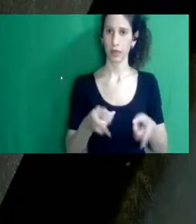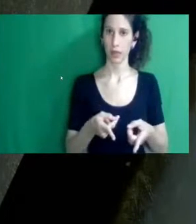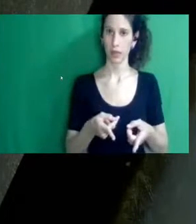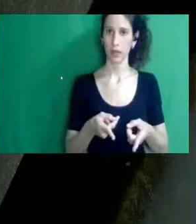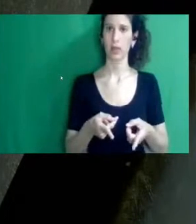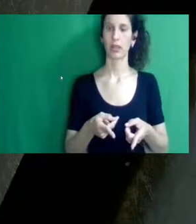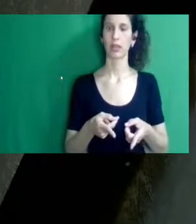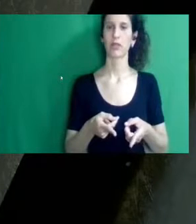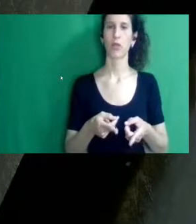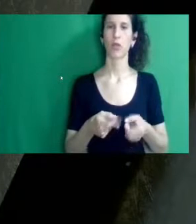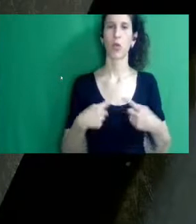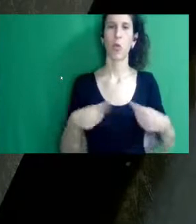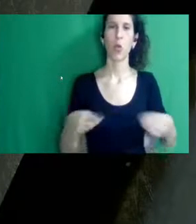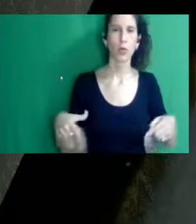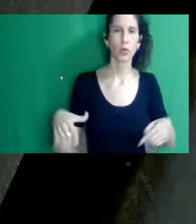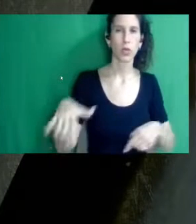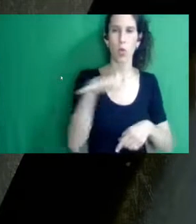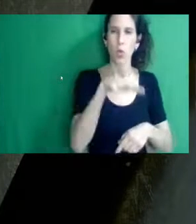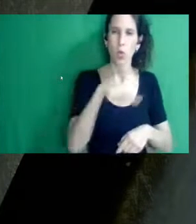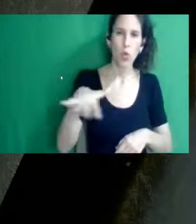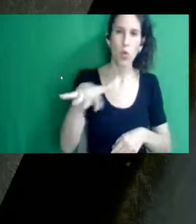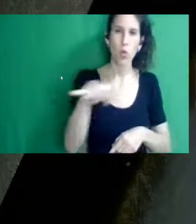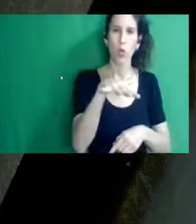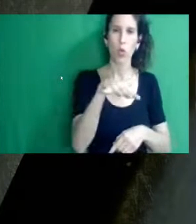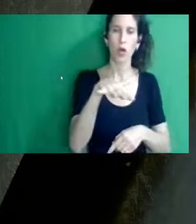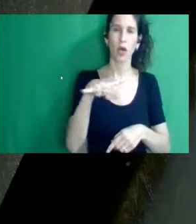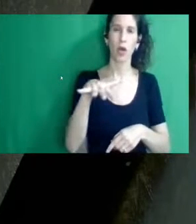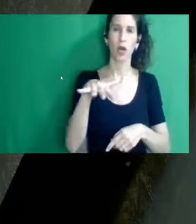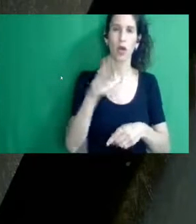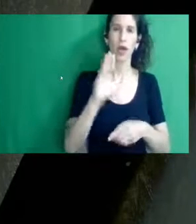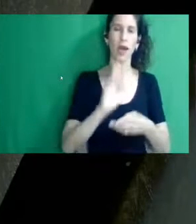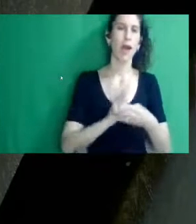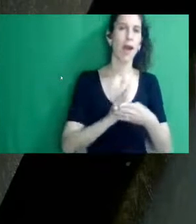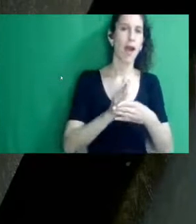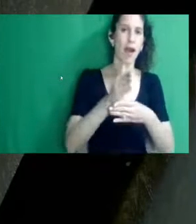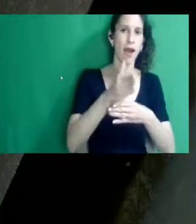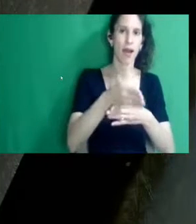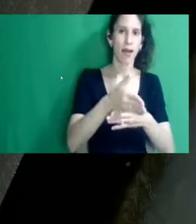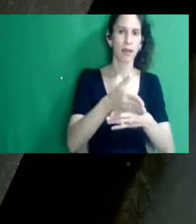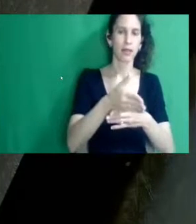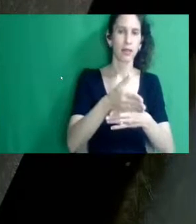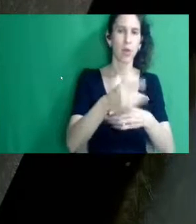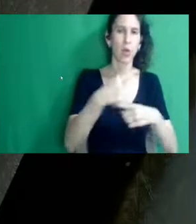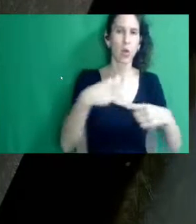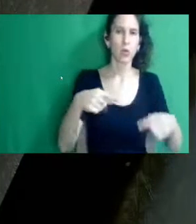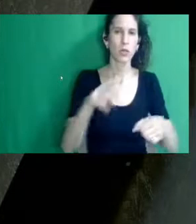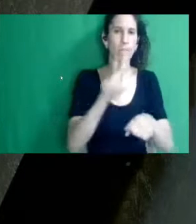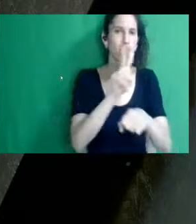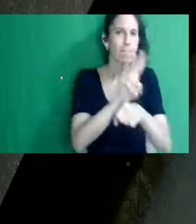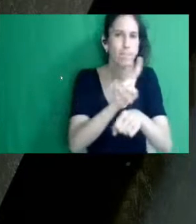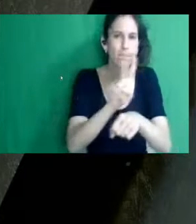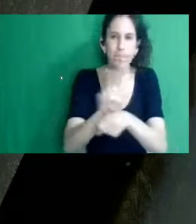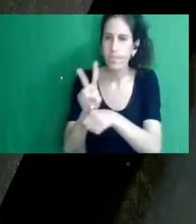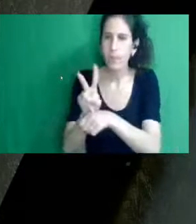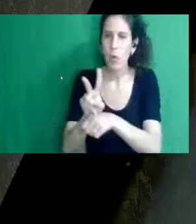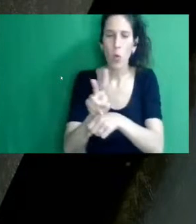materialidad de esa cadena de accesibilidad del espacio público y el mantenimiento, la falta de